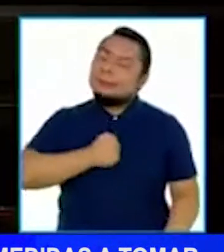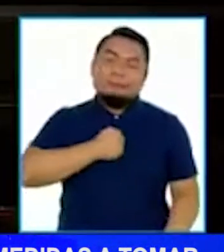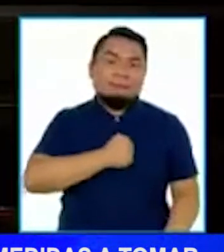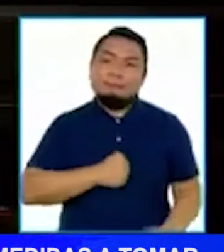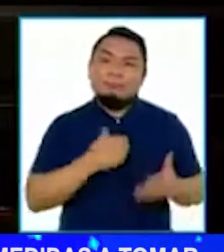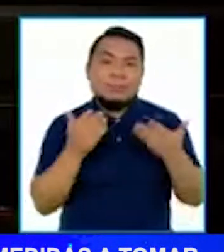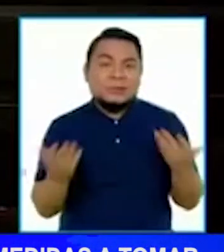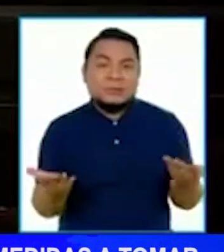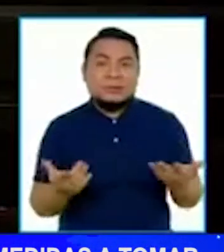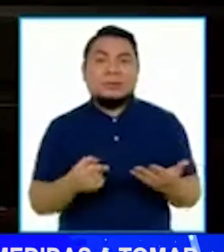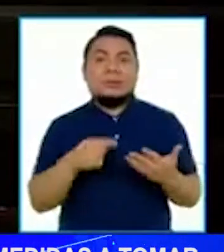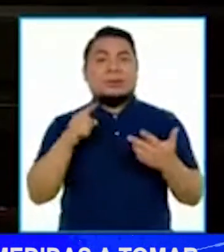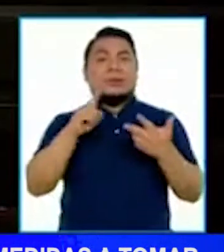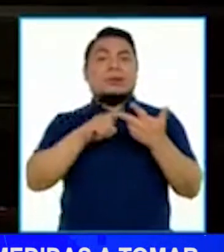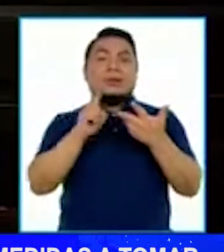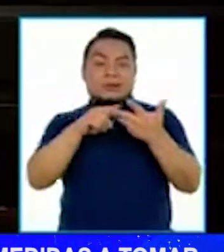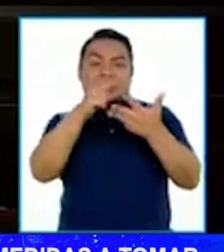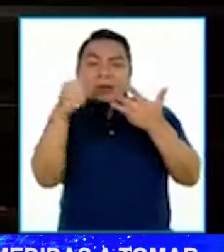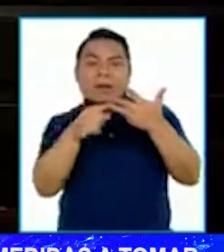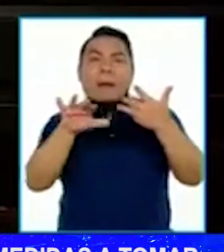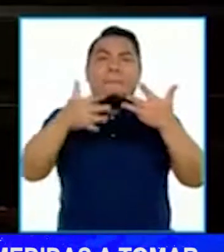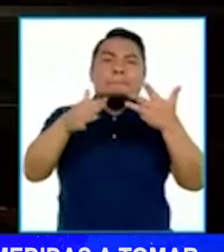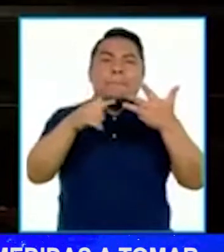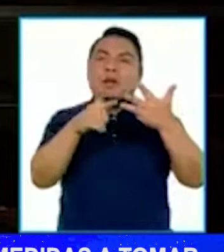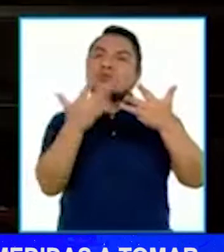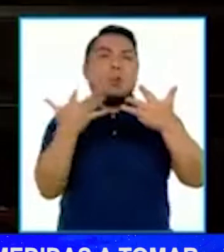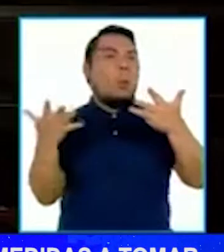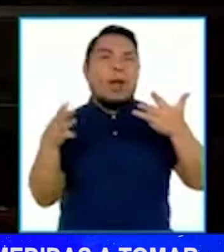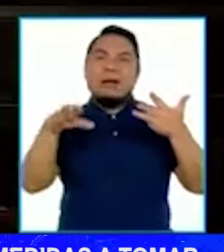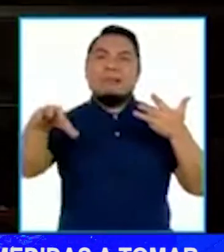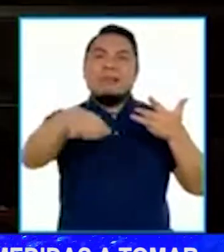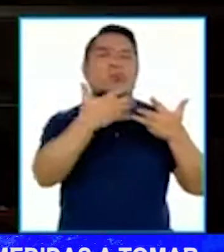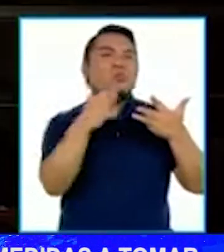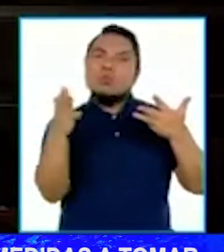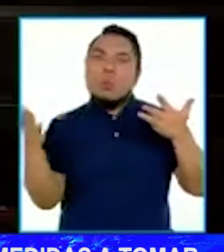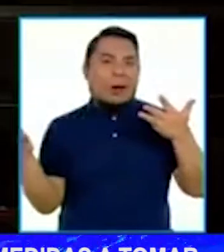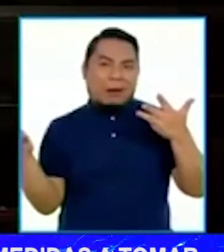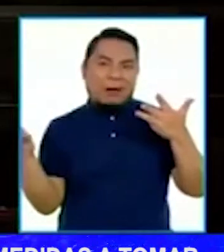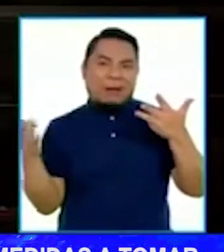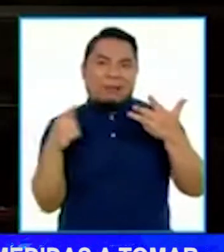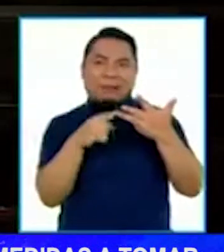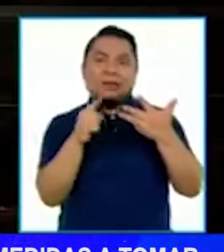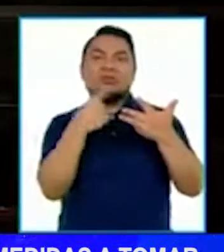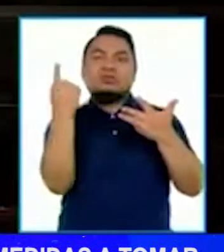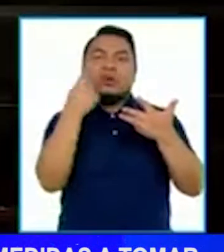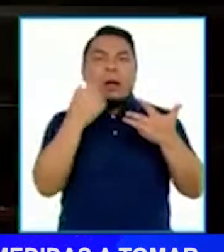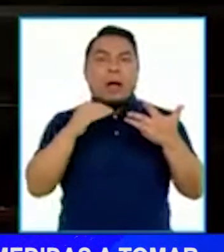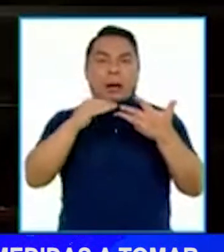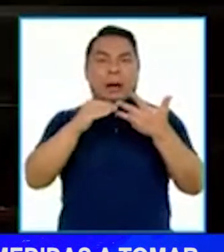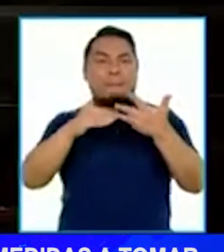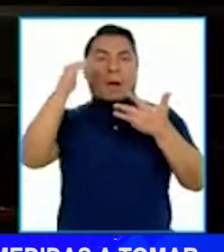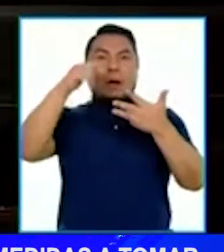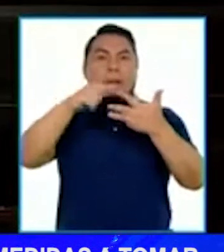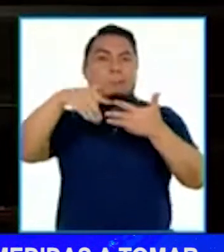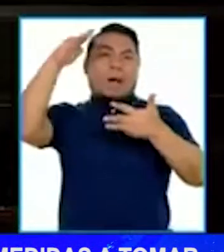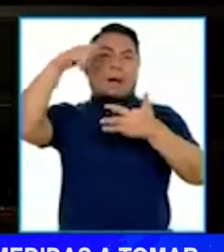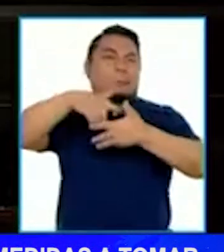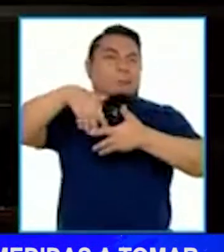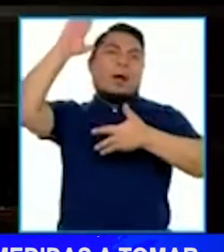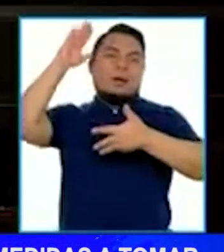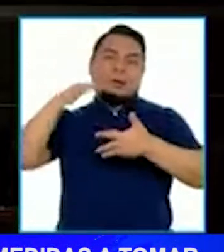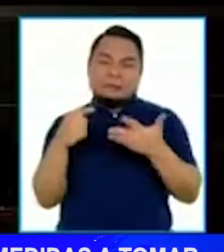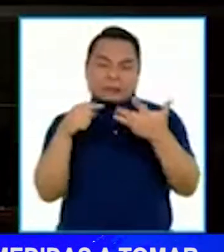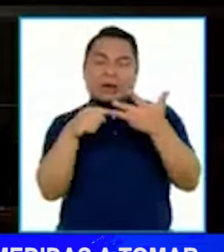Desgraciadamente, no tenemos regiones en situación moderada, lo que indica la gravedad de la pandemia que estamos